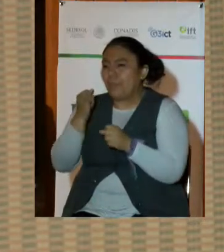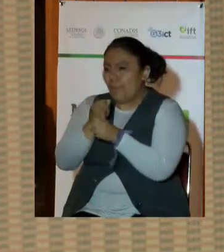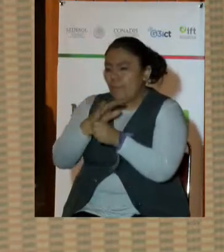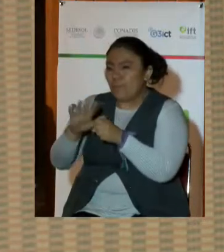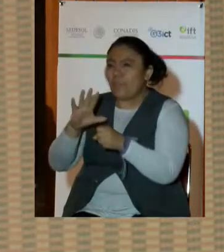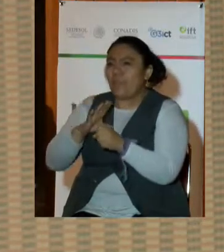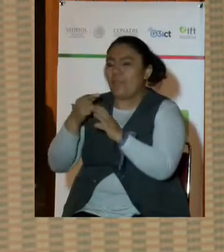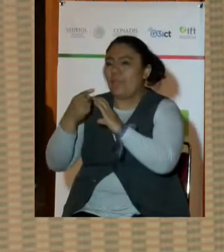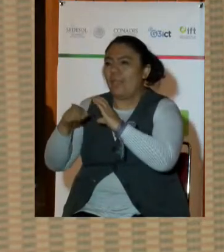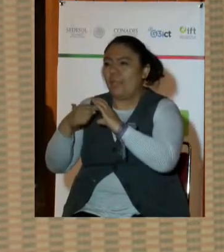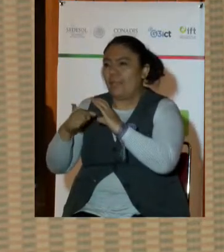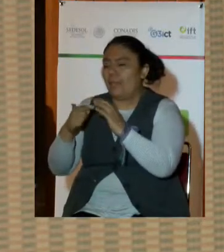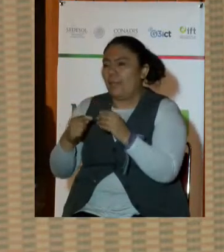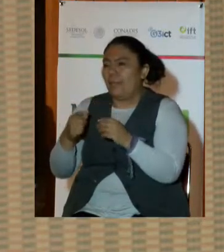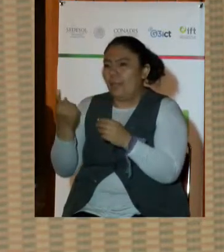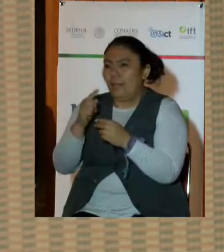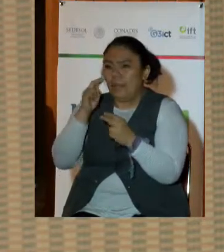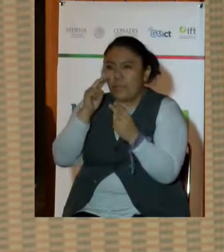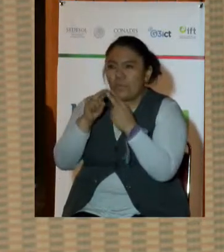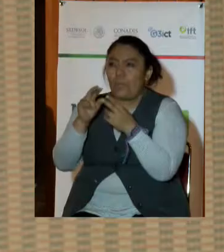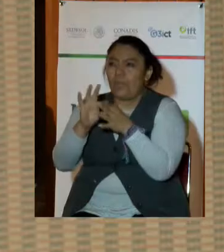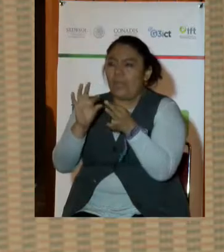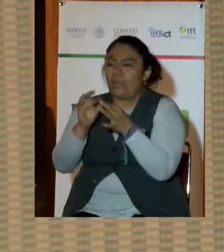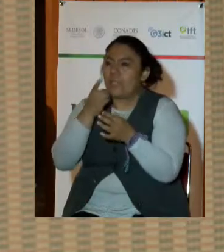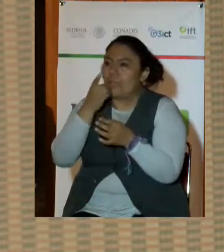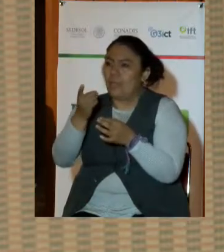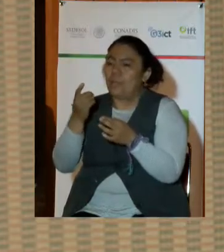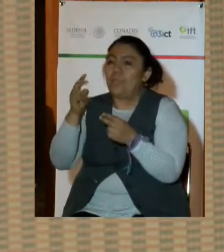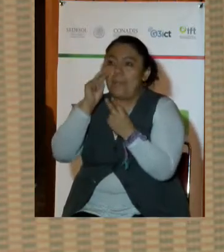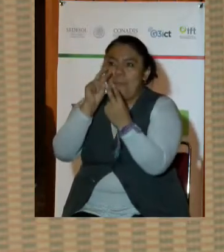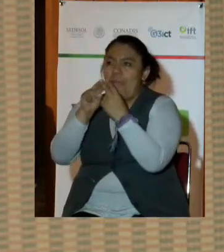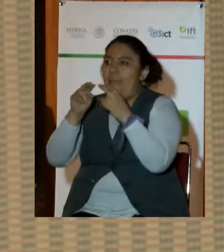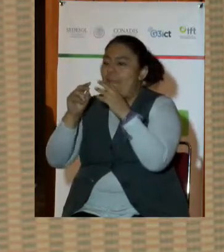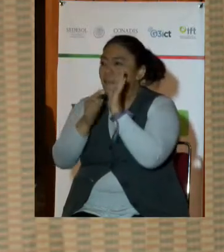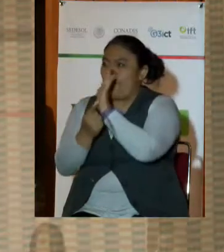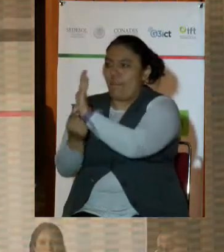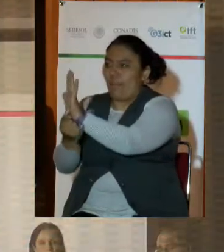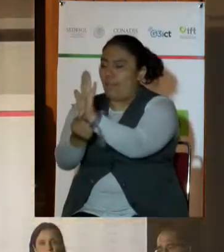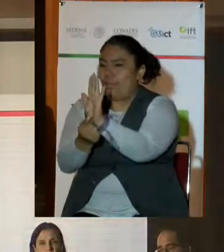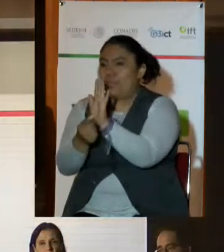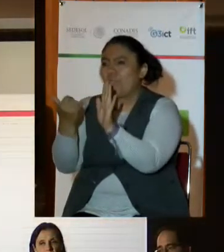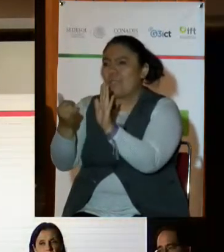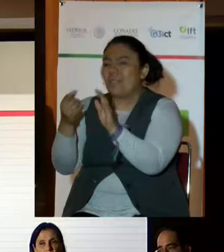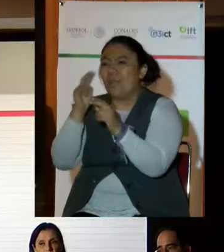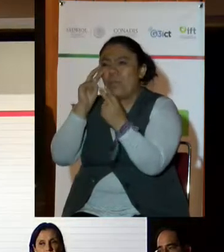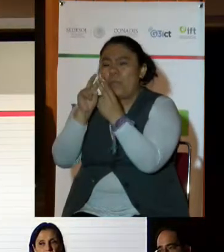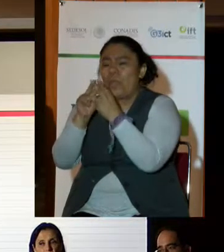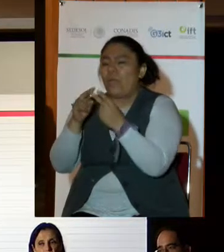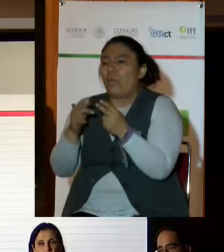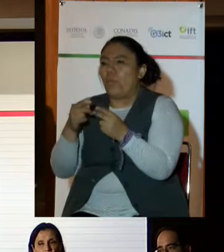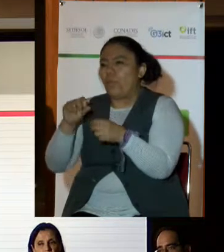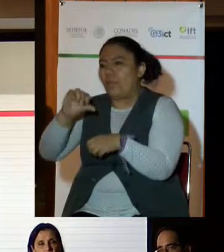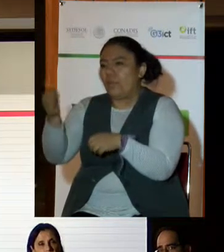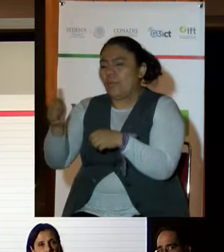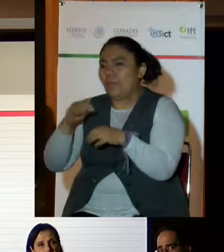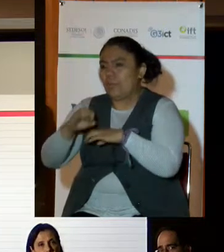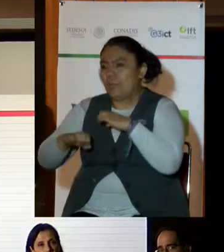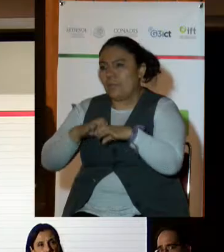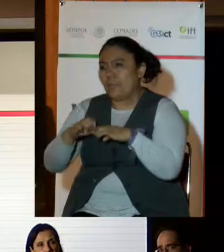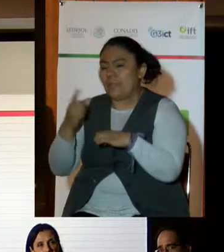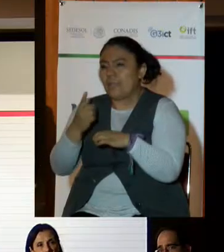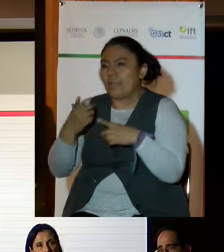teléfonos móviles, de teléfonos celulares. Para la gente que a lo mejor no tiene tampoco acceso a un teléfono celular y que sigue comunicándose con telefonía fija,